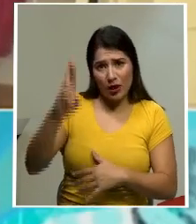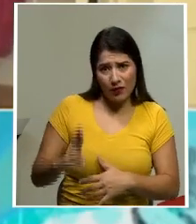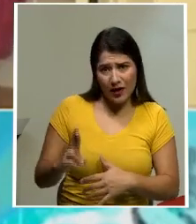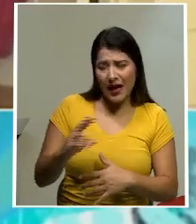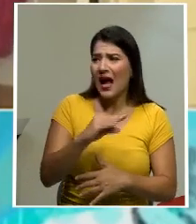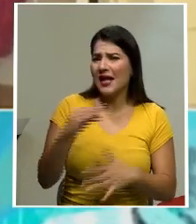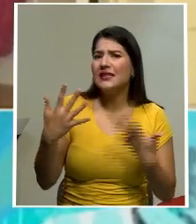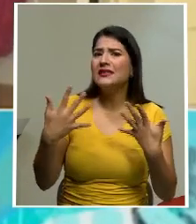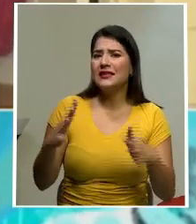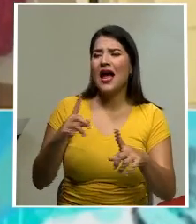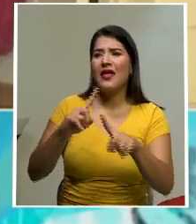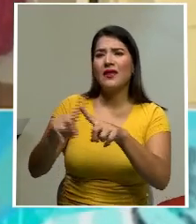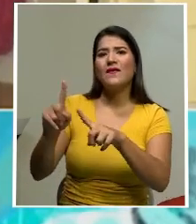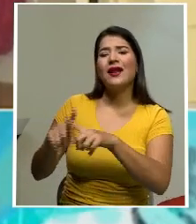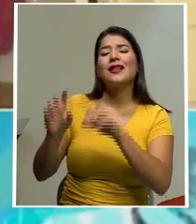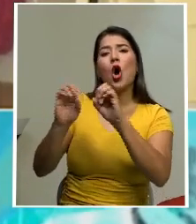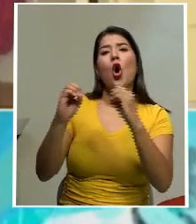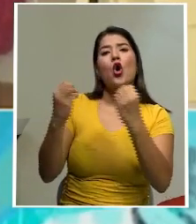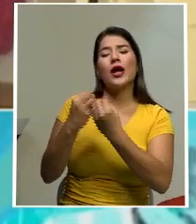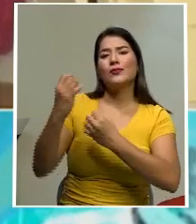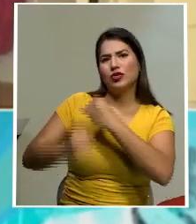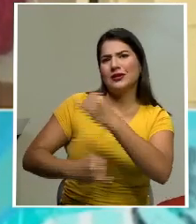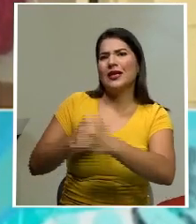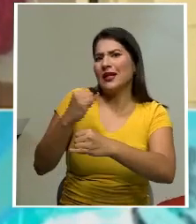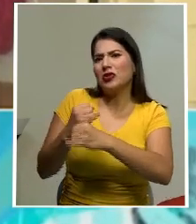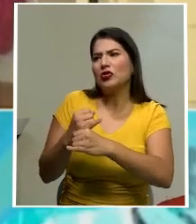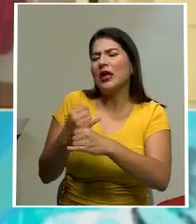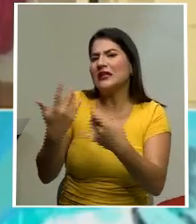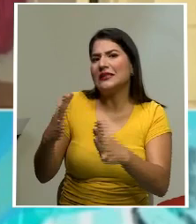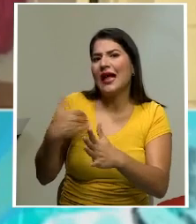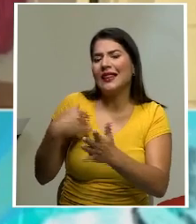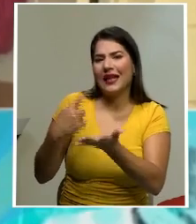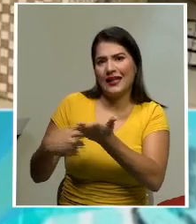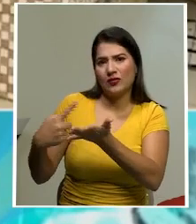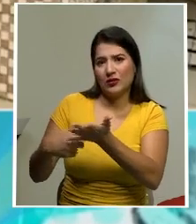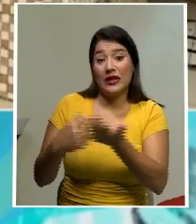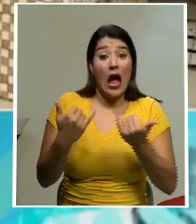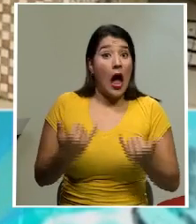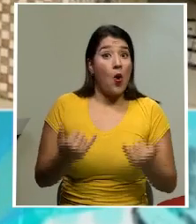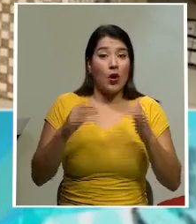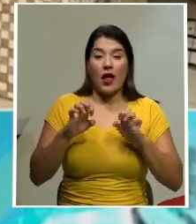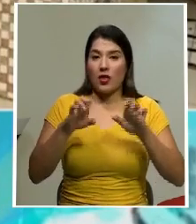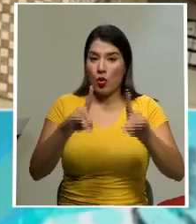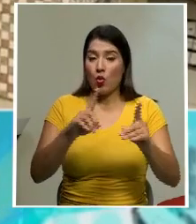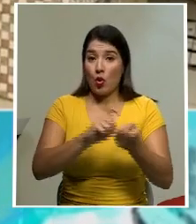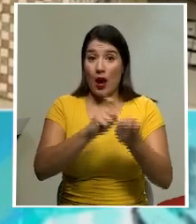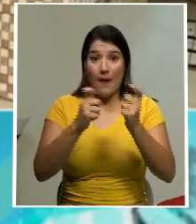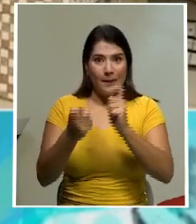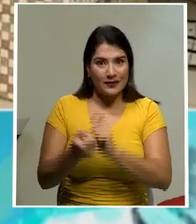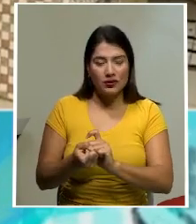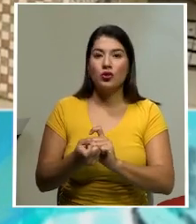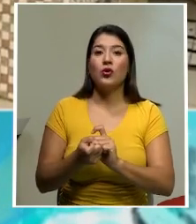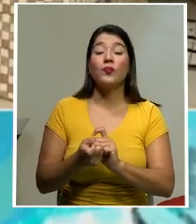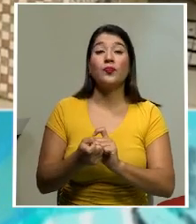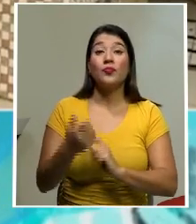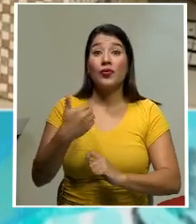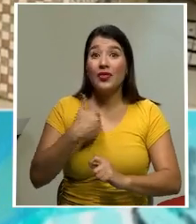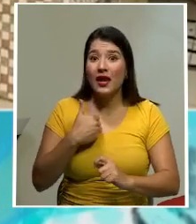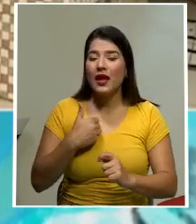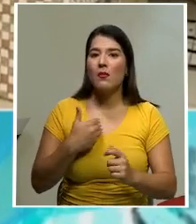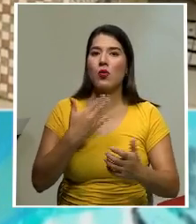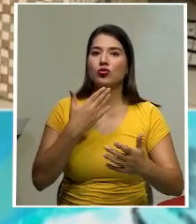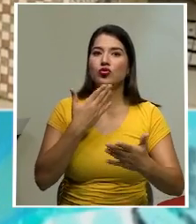diferentes organismos internacionales y también los países. La educación cambió en este momento, hay experiencias importantes,